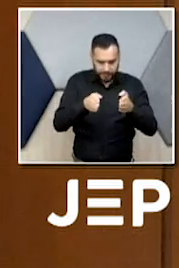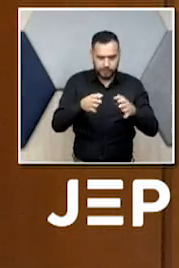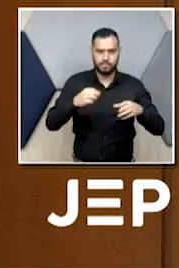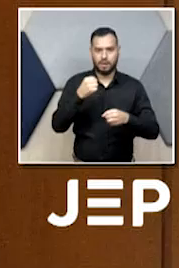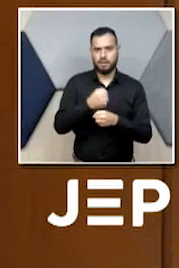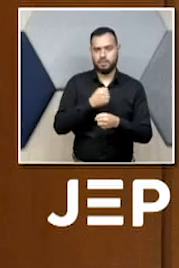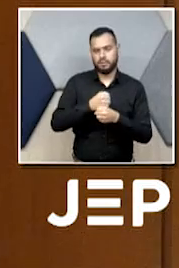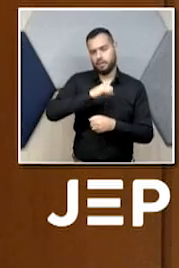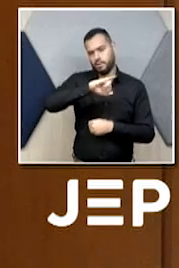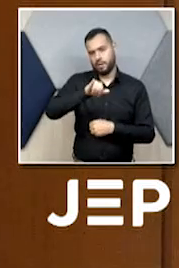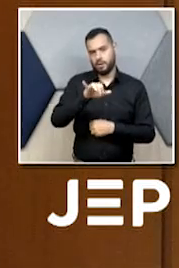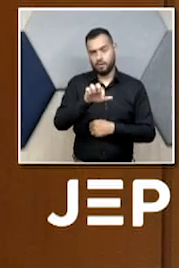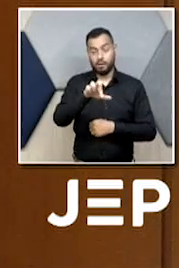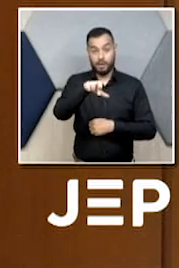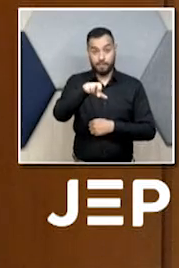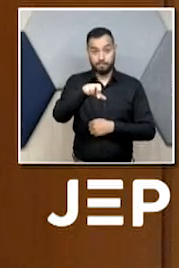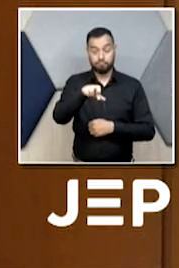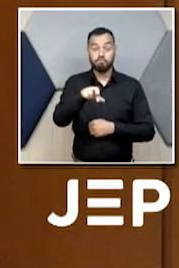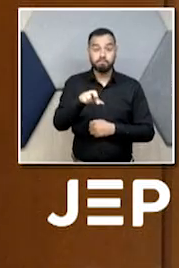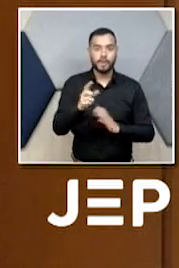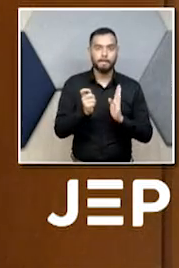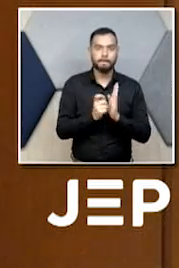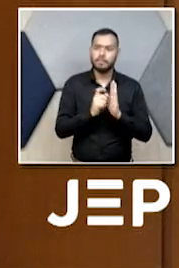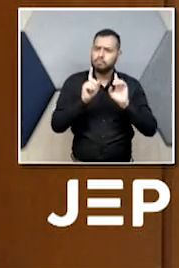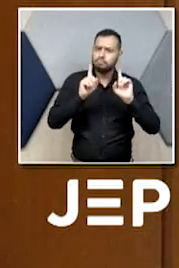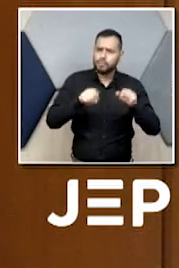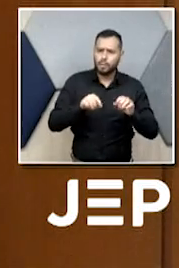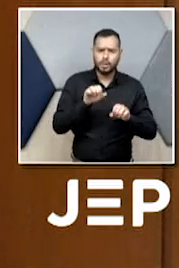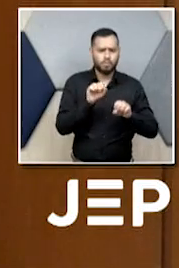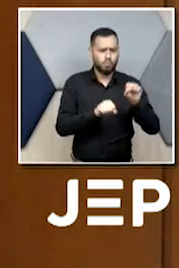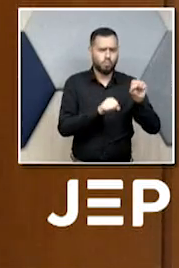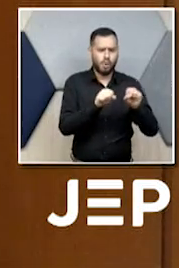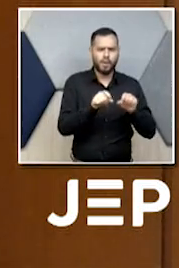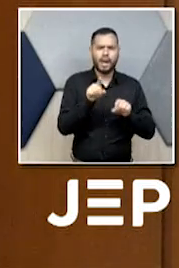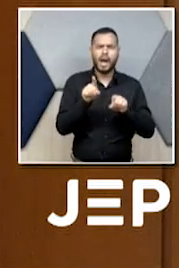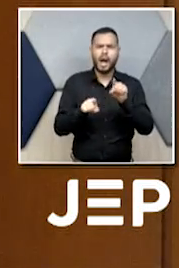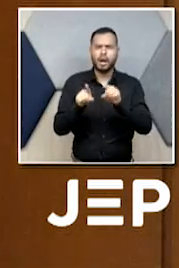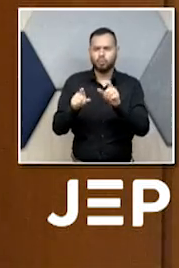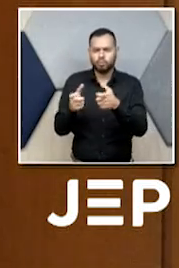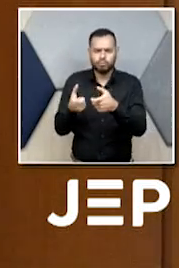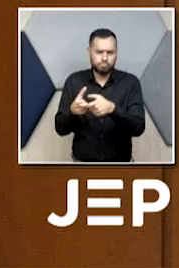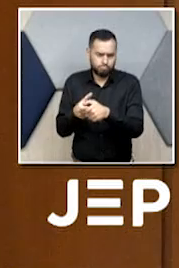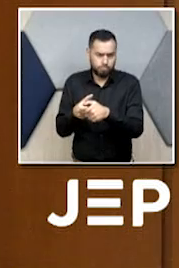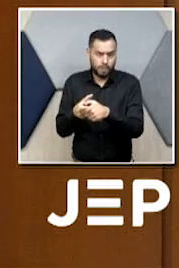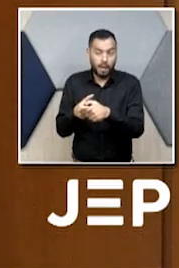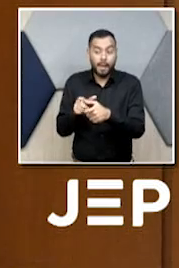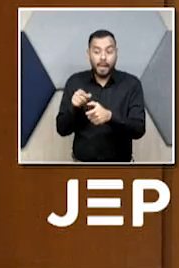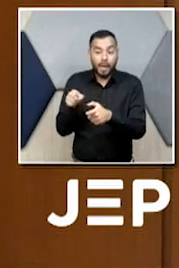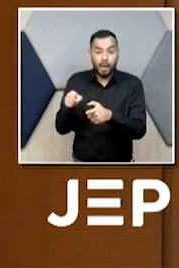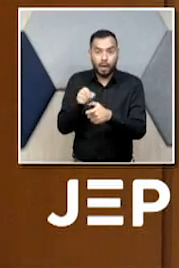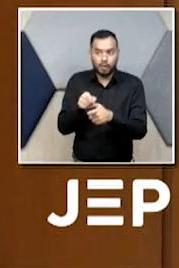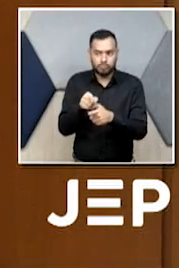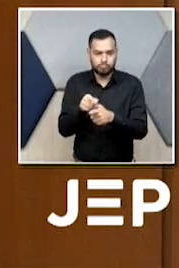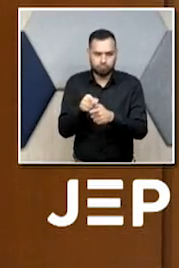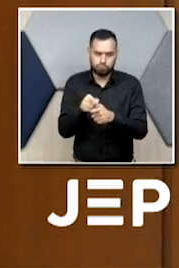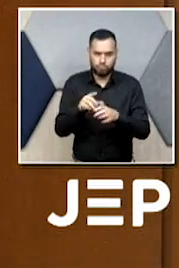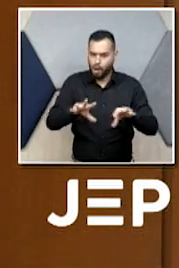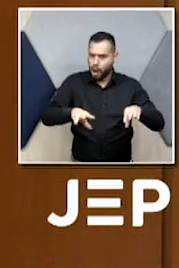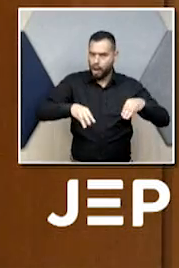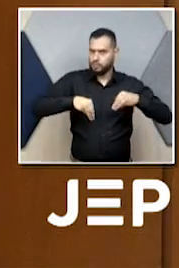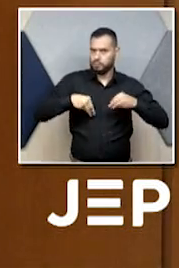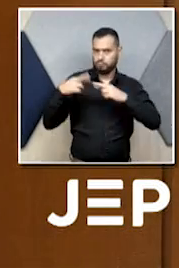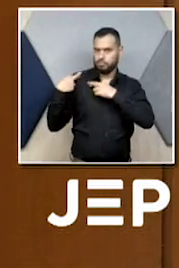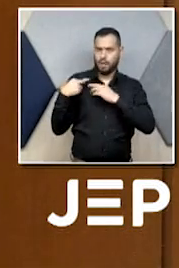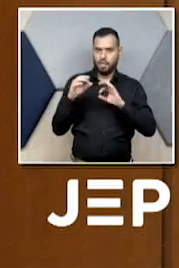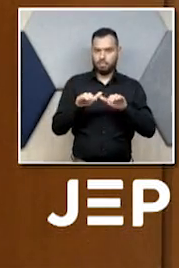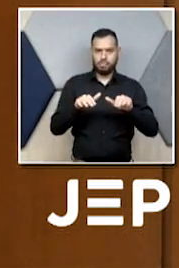es posible que haya algunos, los menos, que no reconocen responsabilidad y para ellos